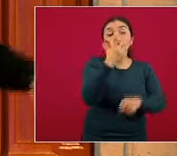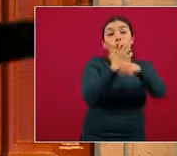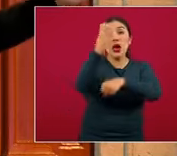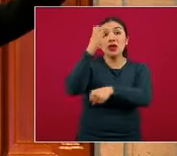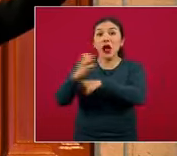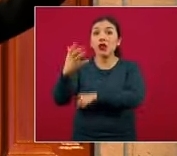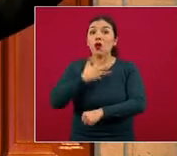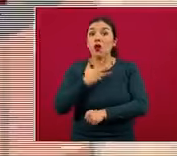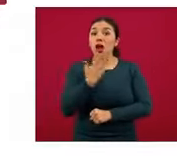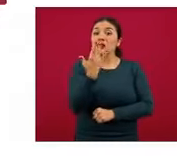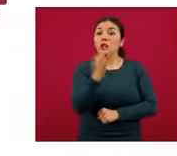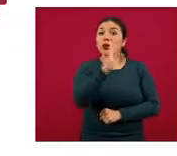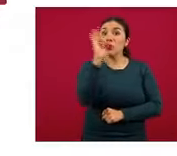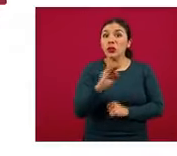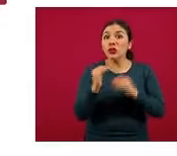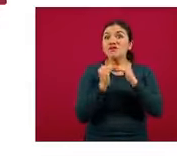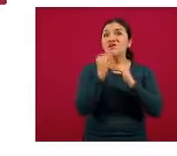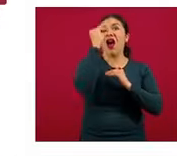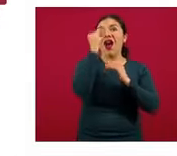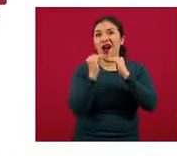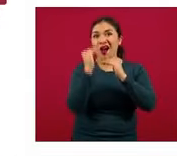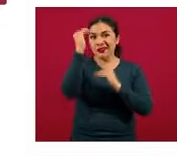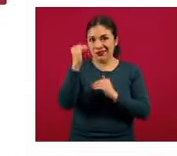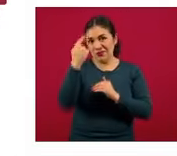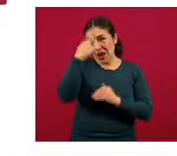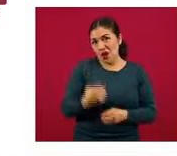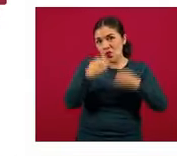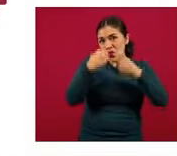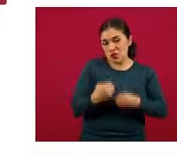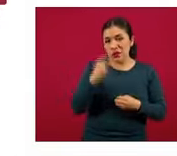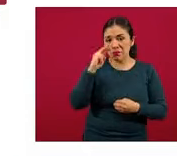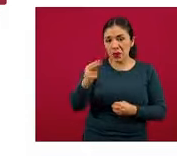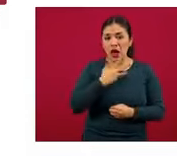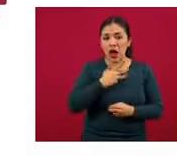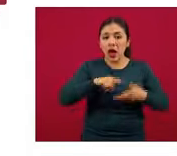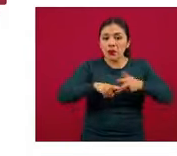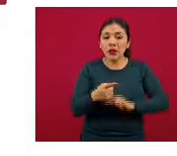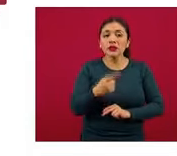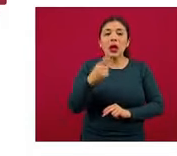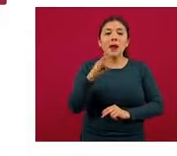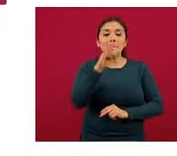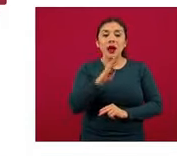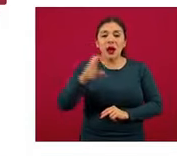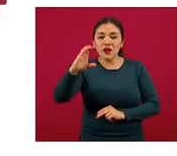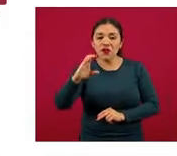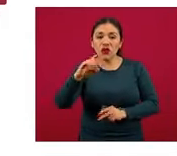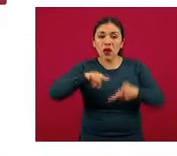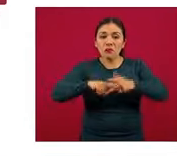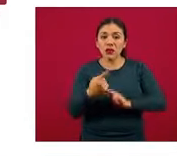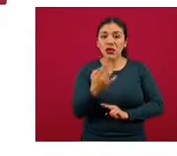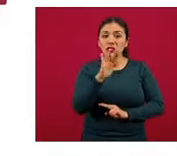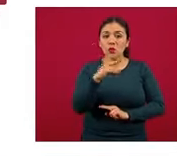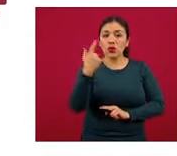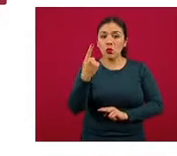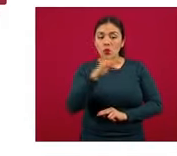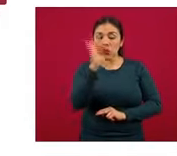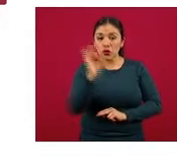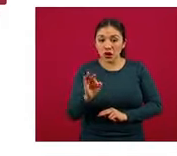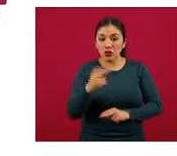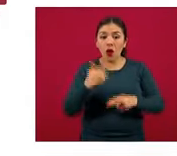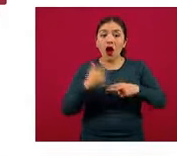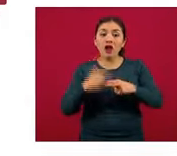tienen al menos 50% o más de ocupación. Las podemos ver desde el estado de Baja California, que inicia con un 51%,